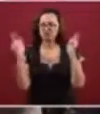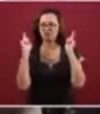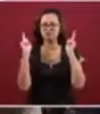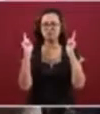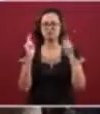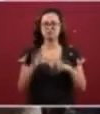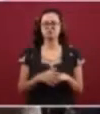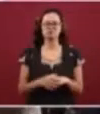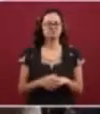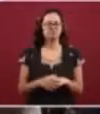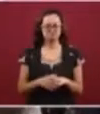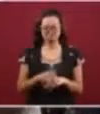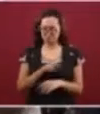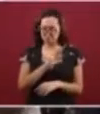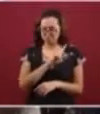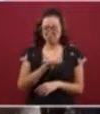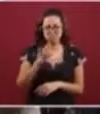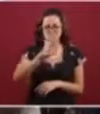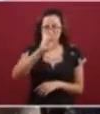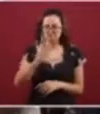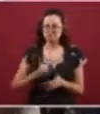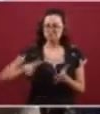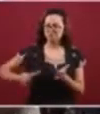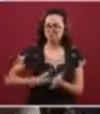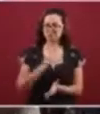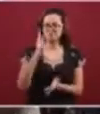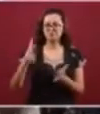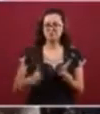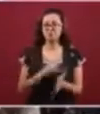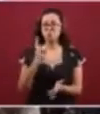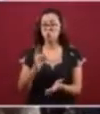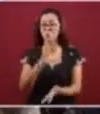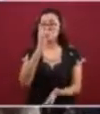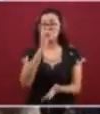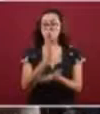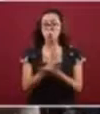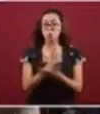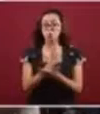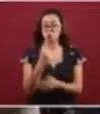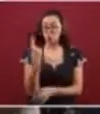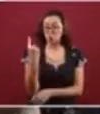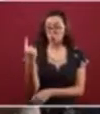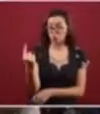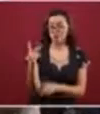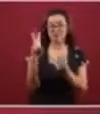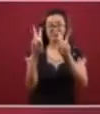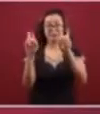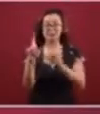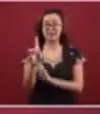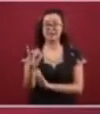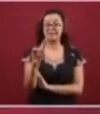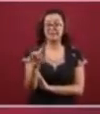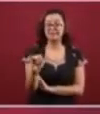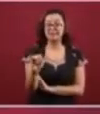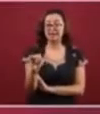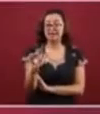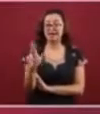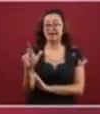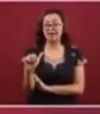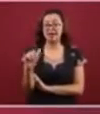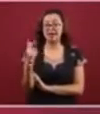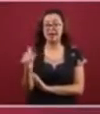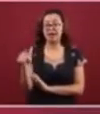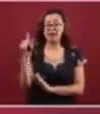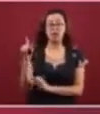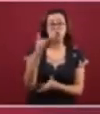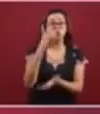repetido. El tema, el unitema de la señora Lizárraga es la señora Wallace.